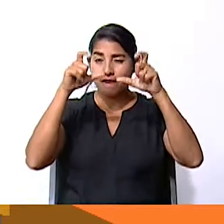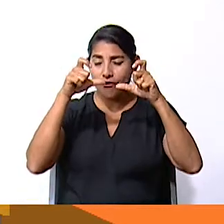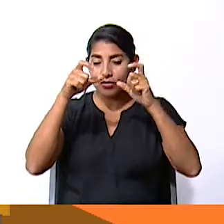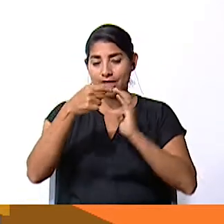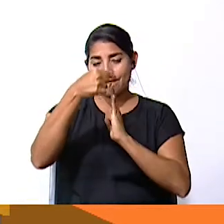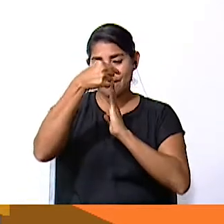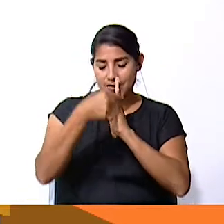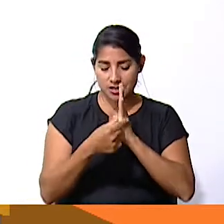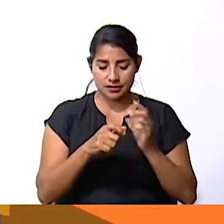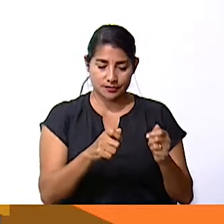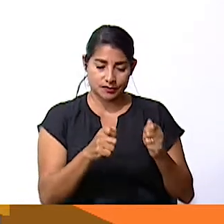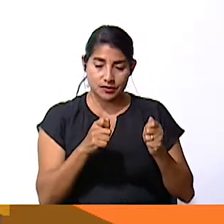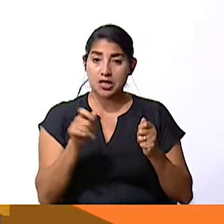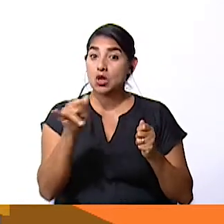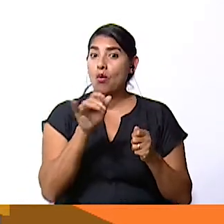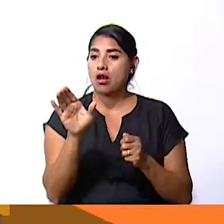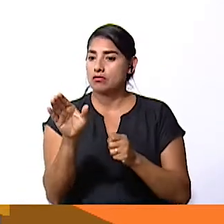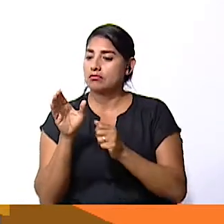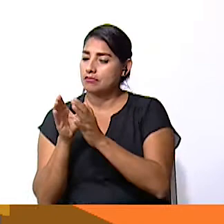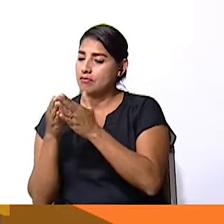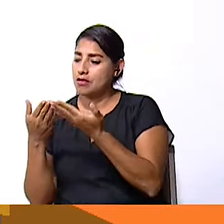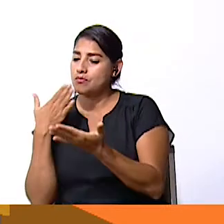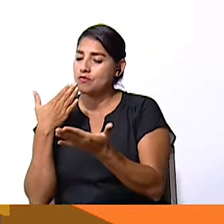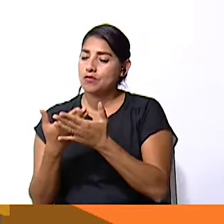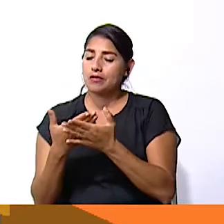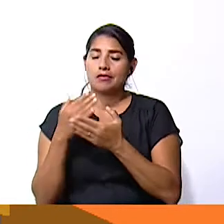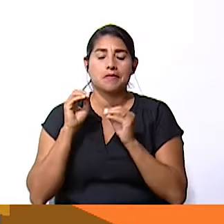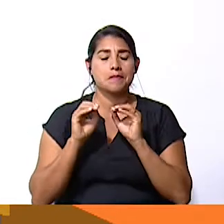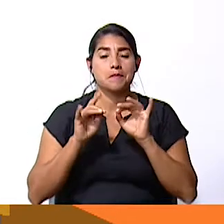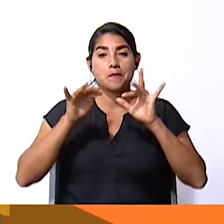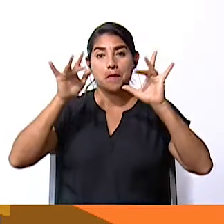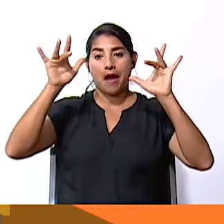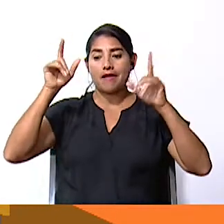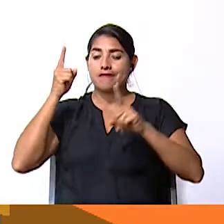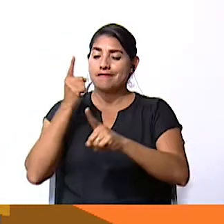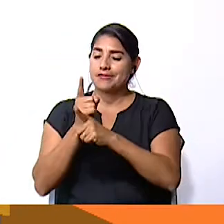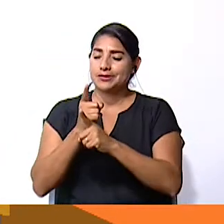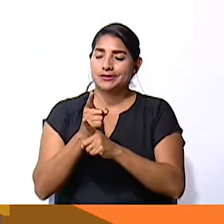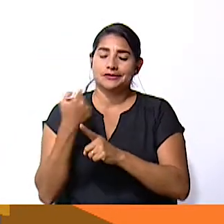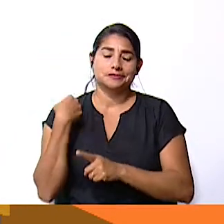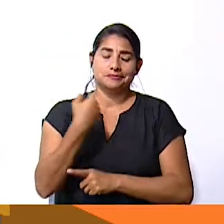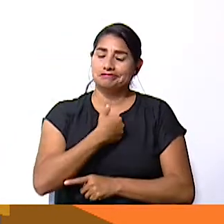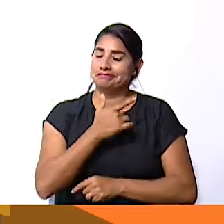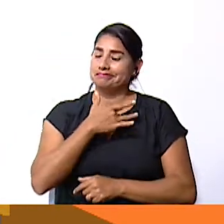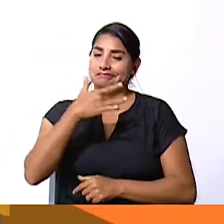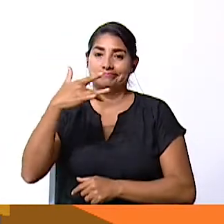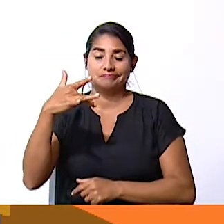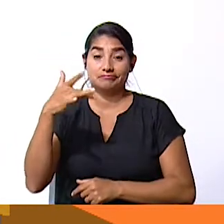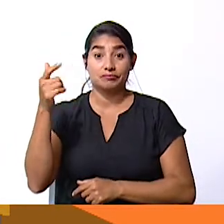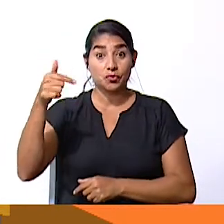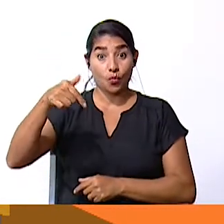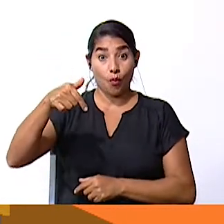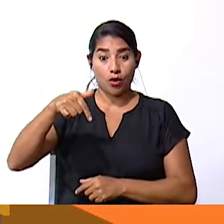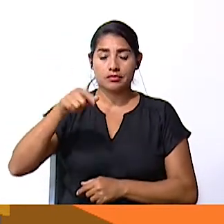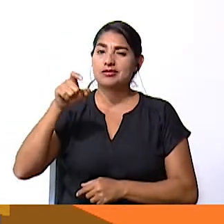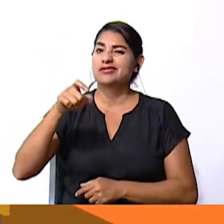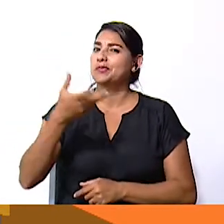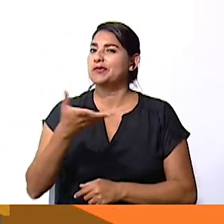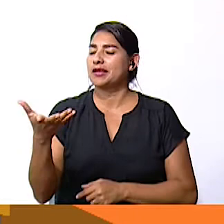físicas, al igual que los libros, tienen su magia y su esencia. Bueno, hoy vamos a